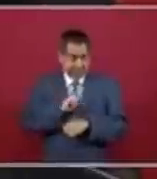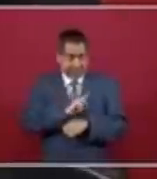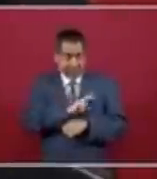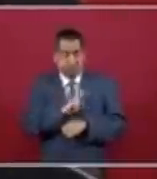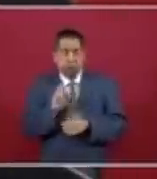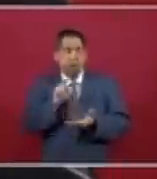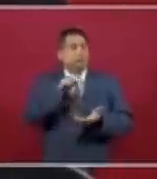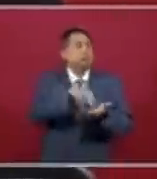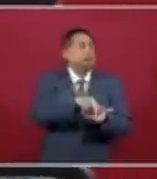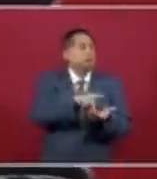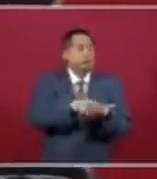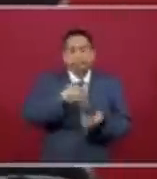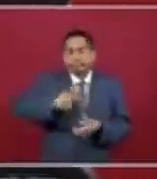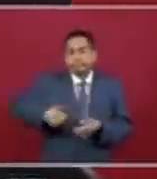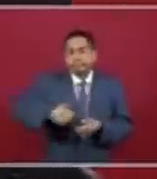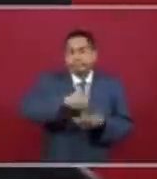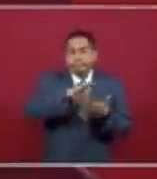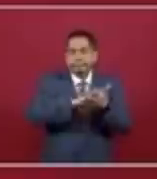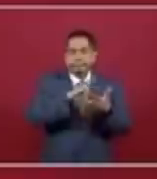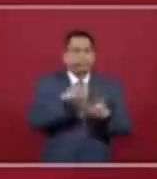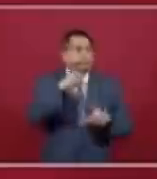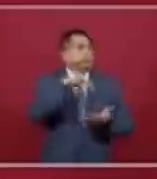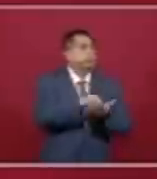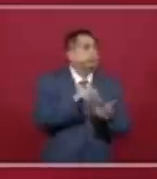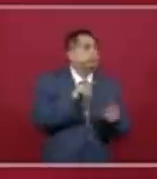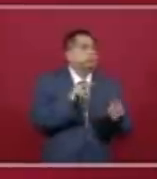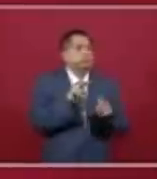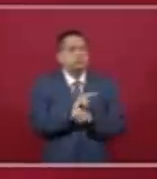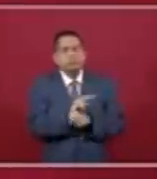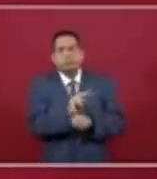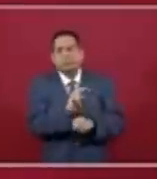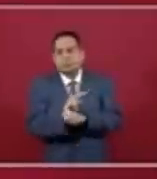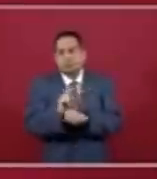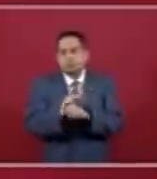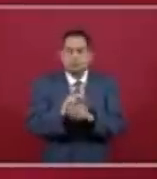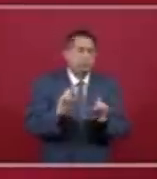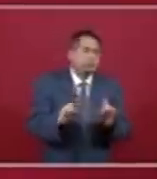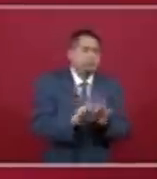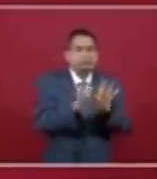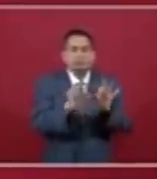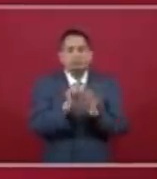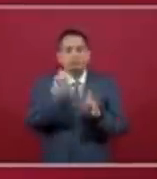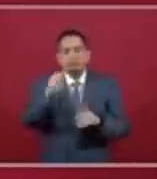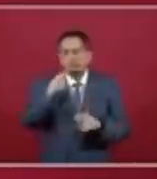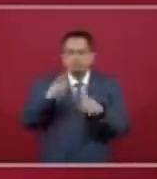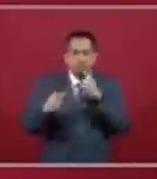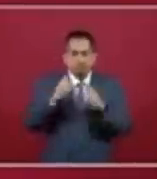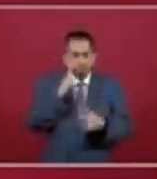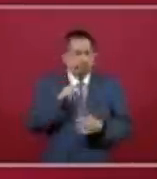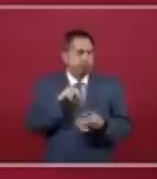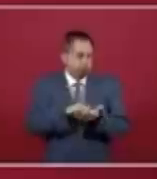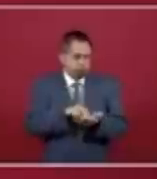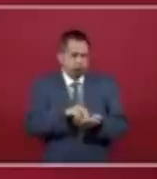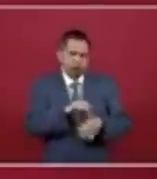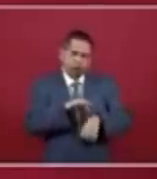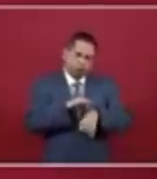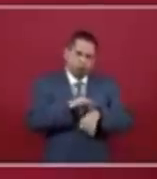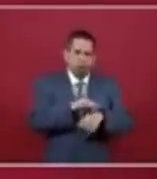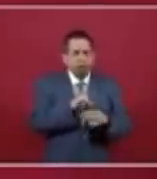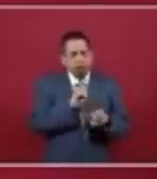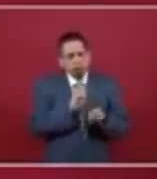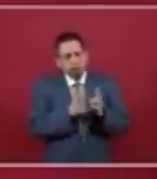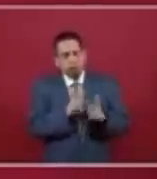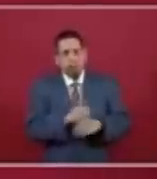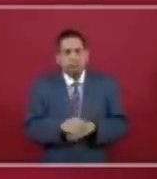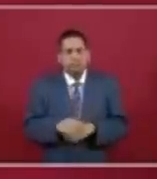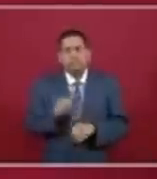de los FEDESOS para que preventivamente se esté resolviendo estas quejas. El problema de la percepción